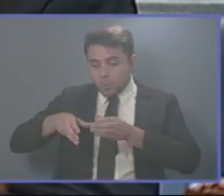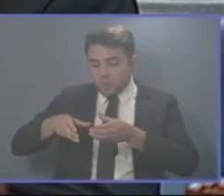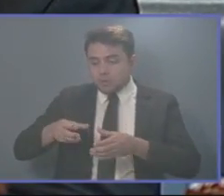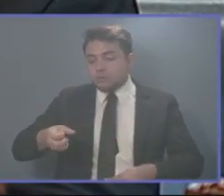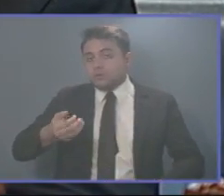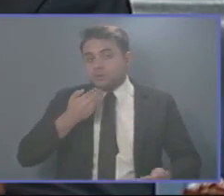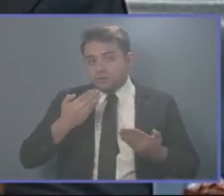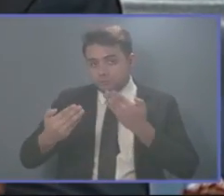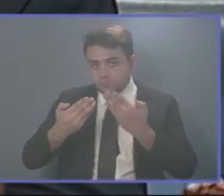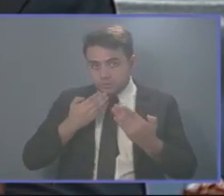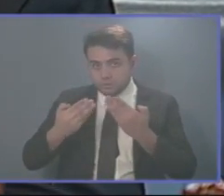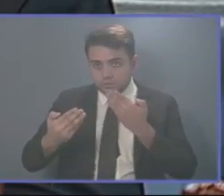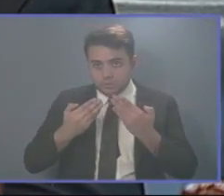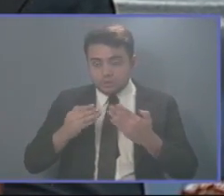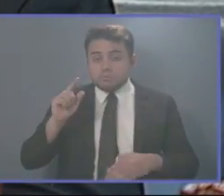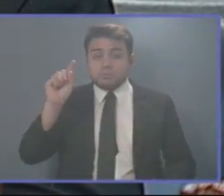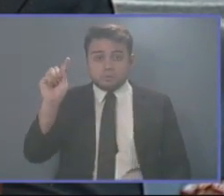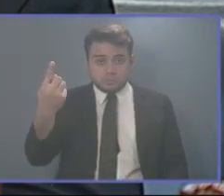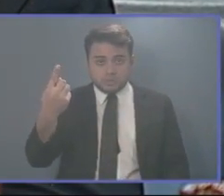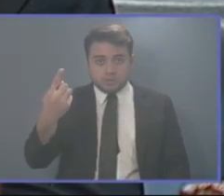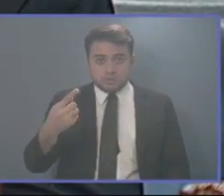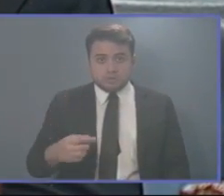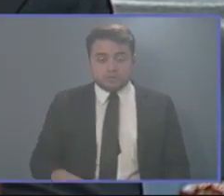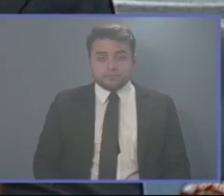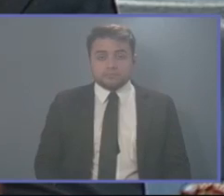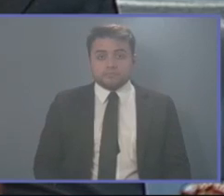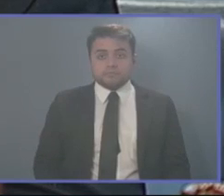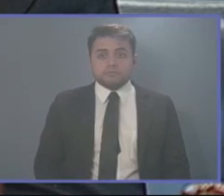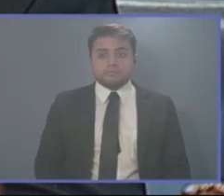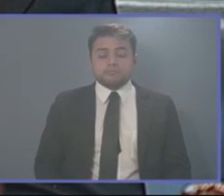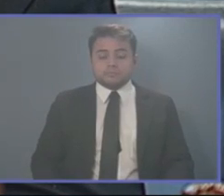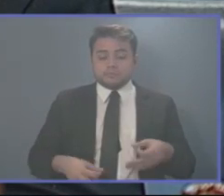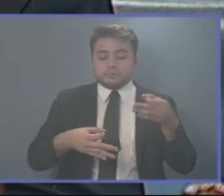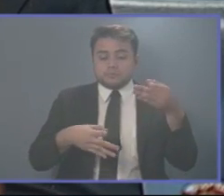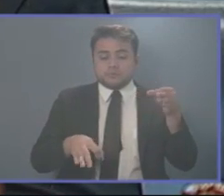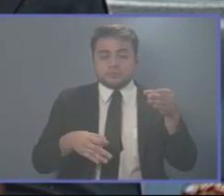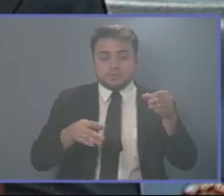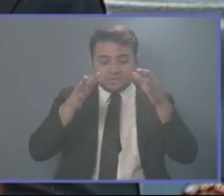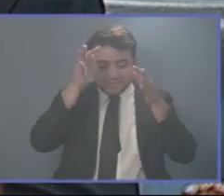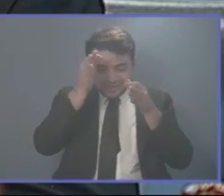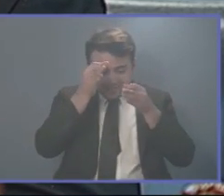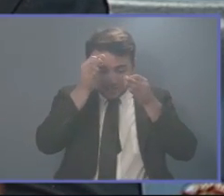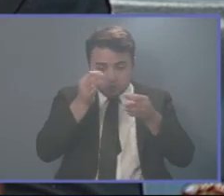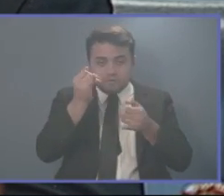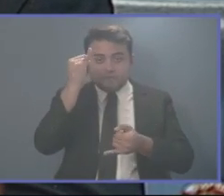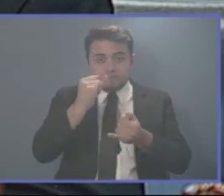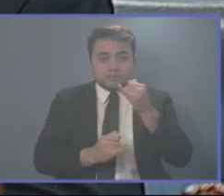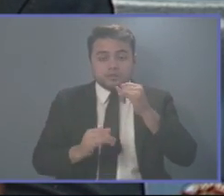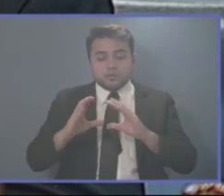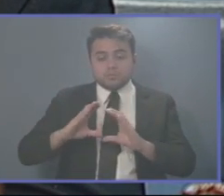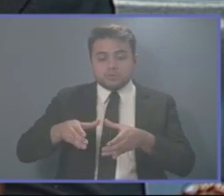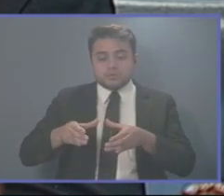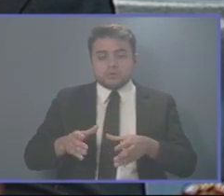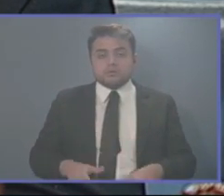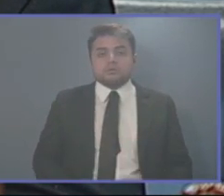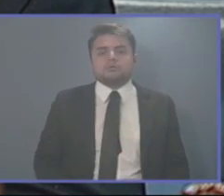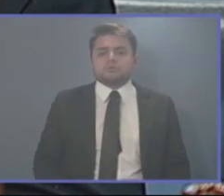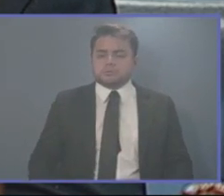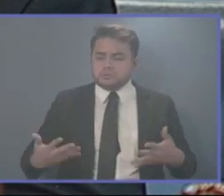1 expedientes dictaminados se han determinado